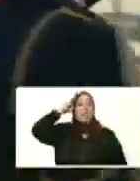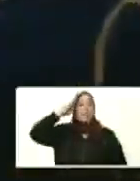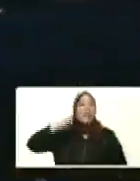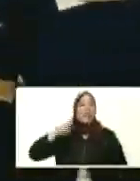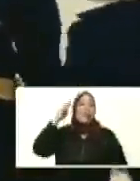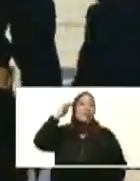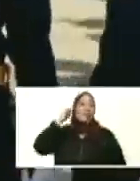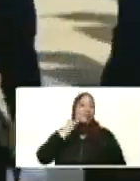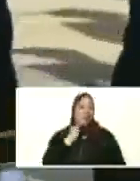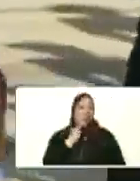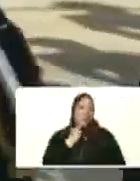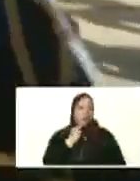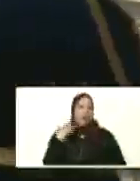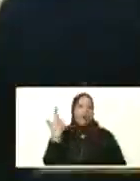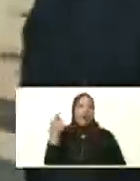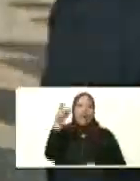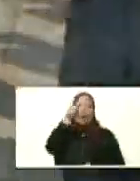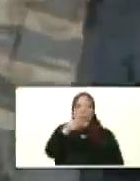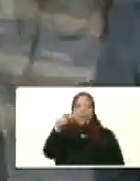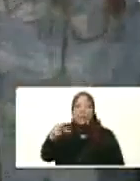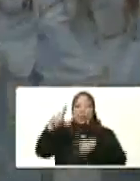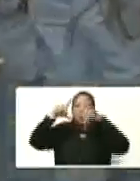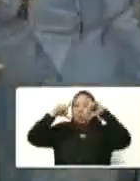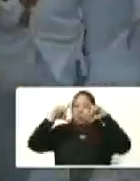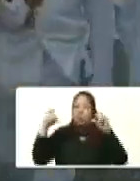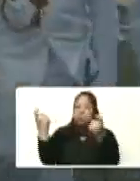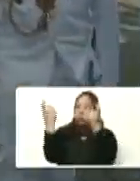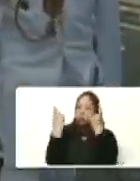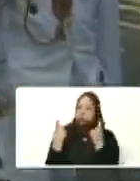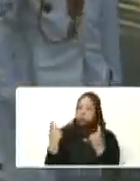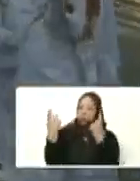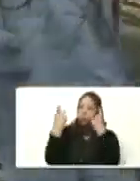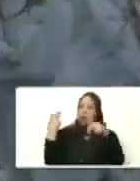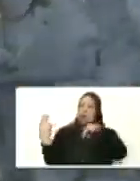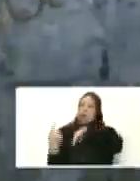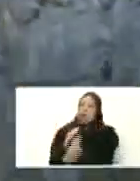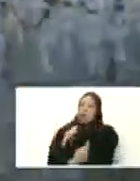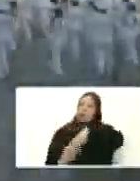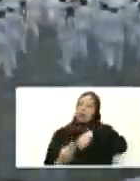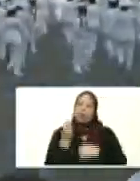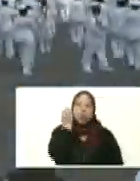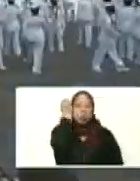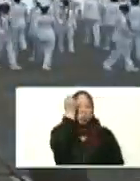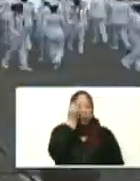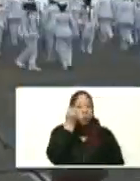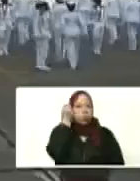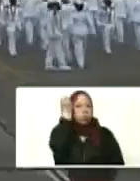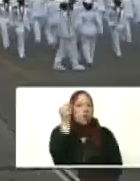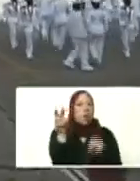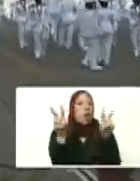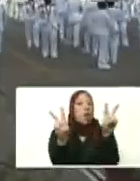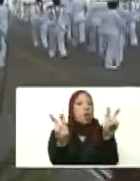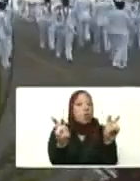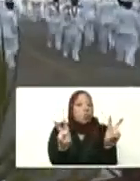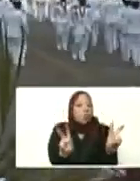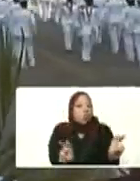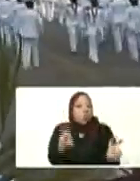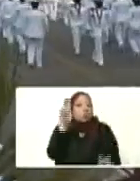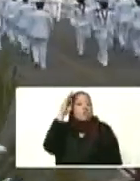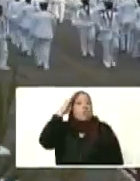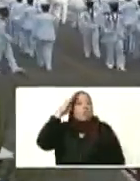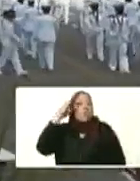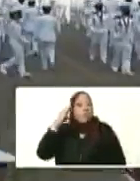Bolivariana han sido formados bajo el pensamiento revolucionario, el nuevo pensamiento militar de la doctrina